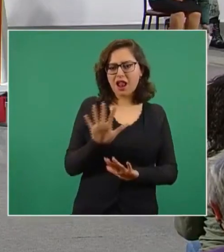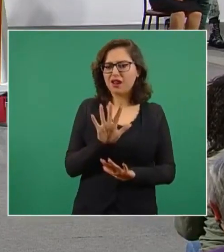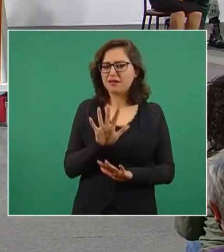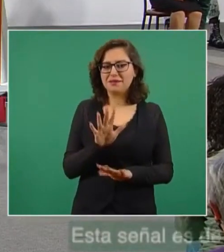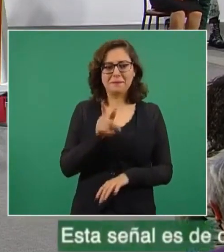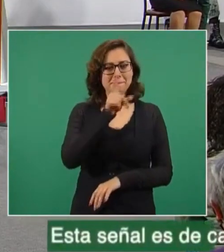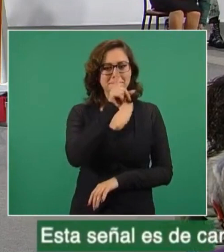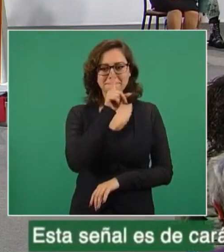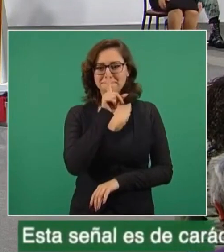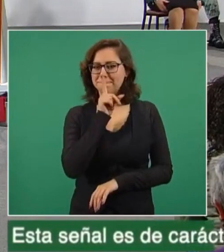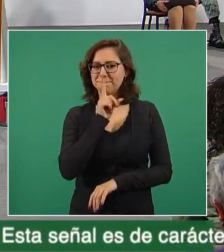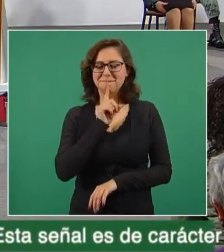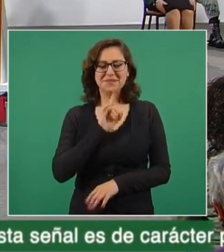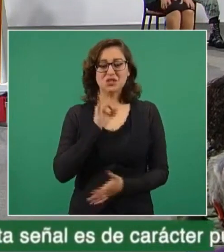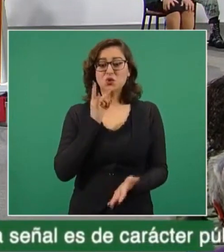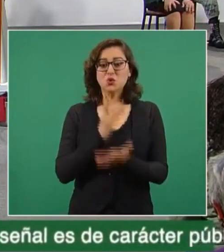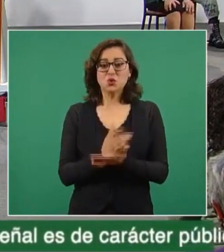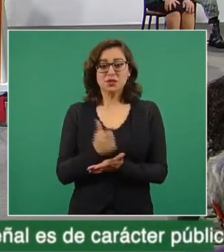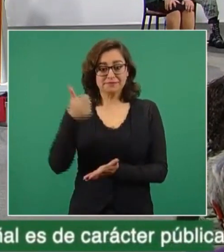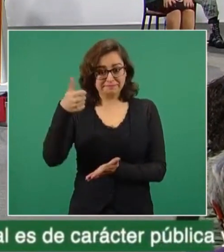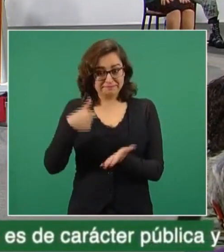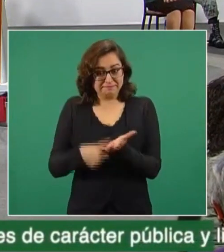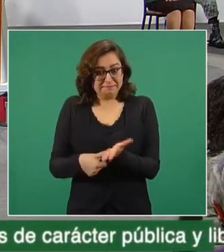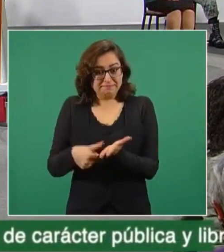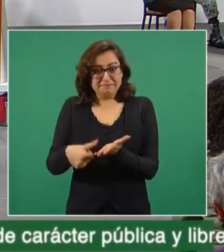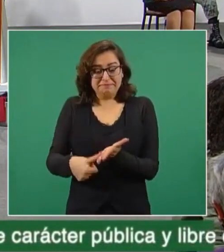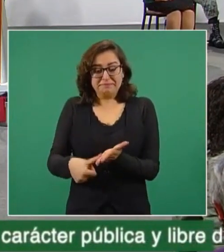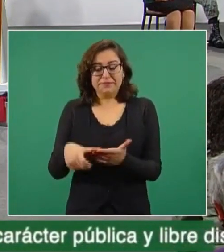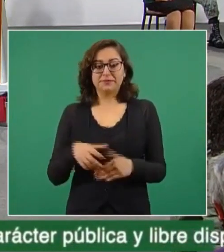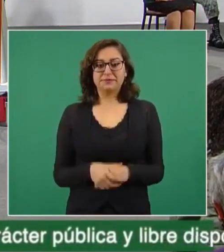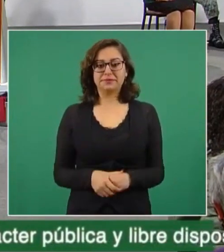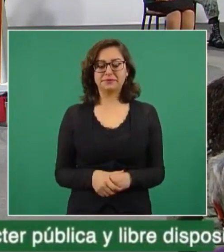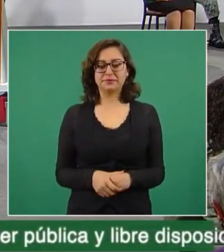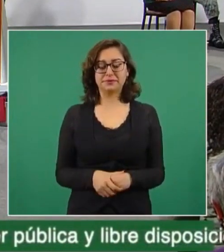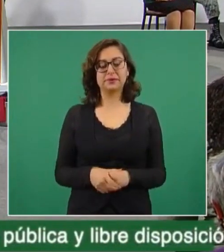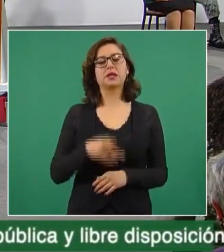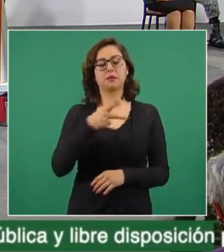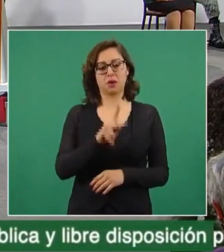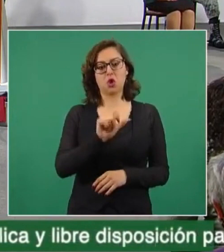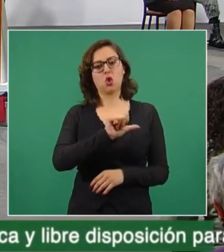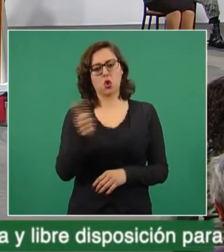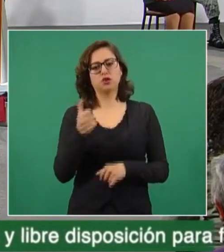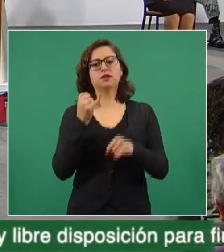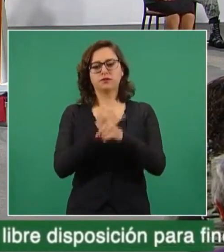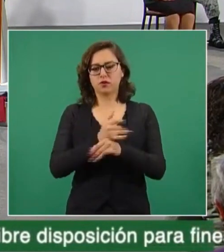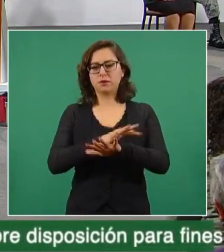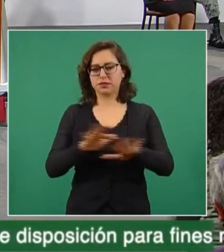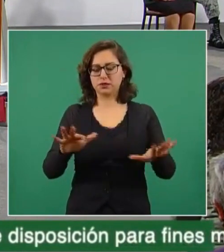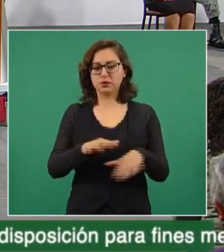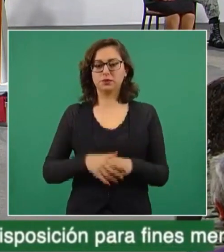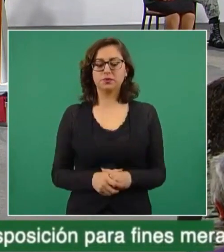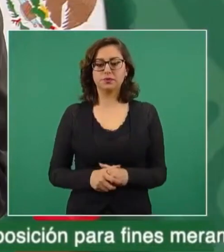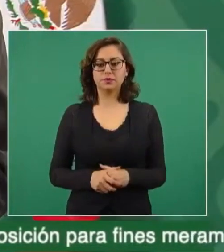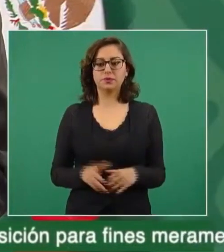Pero les decía que les iba a comentar otro dato. En los lamentables casos de